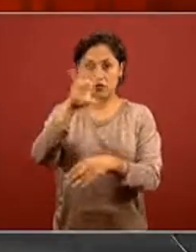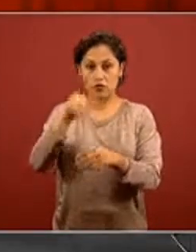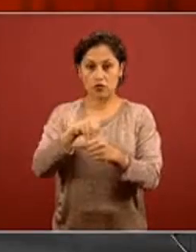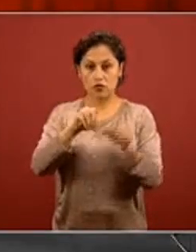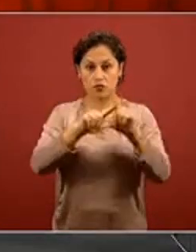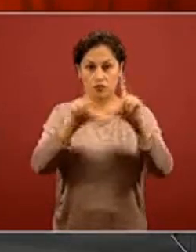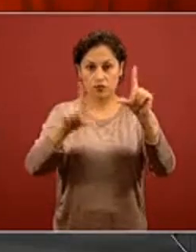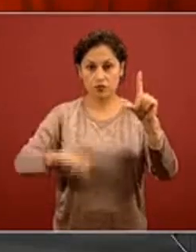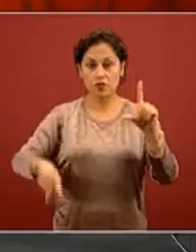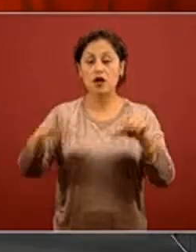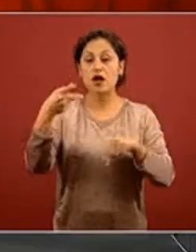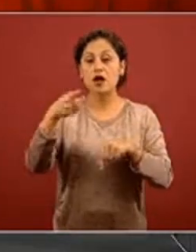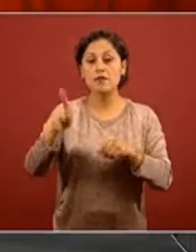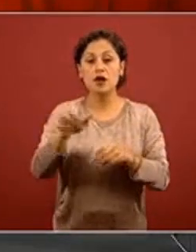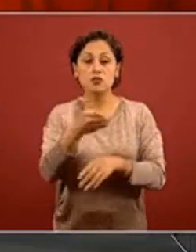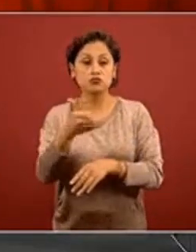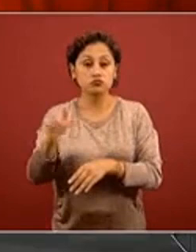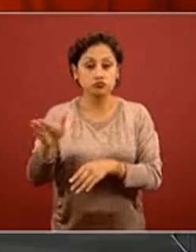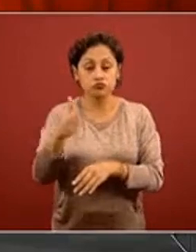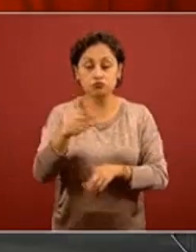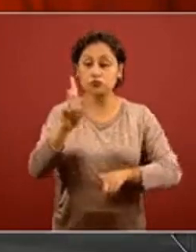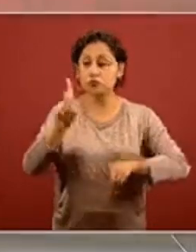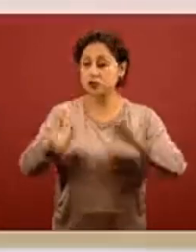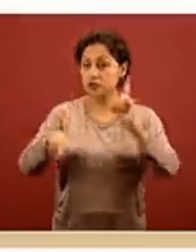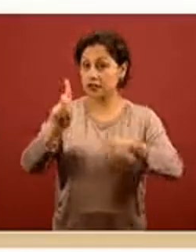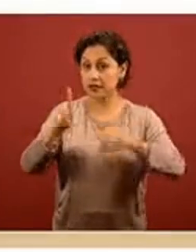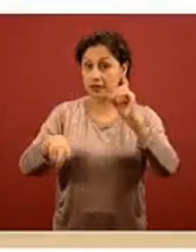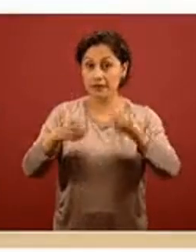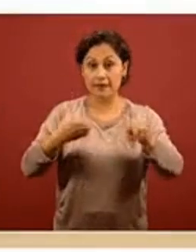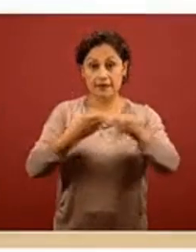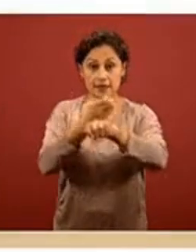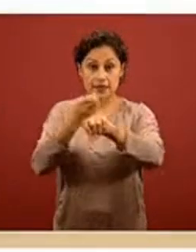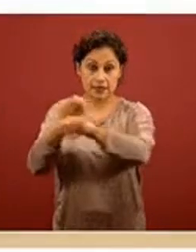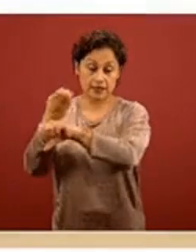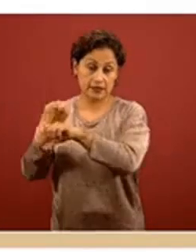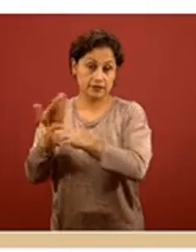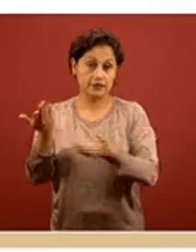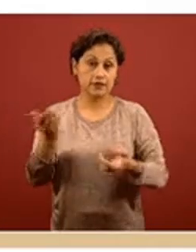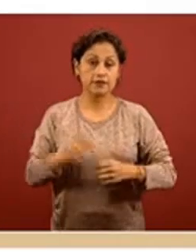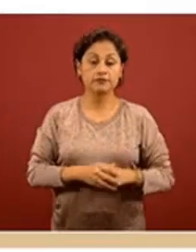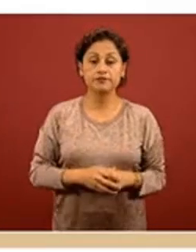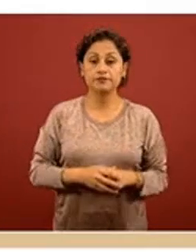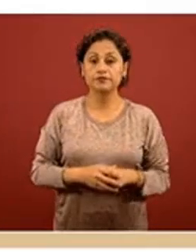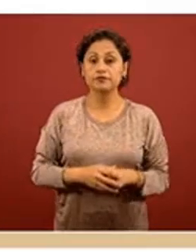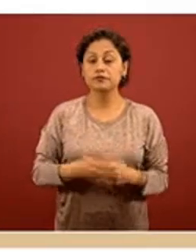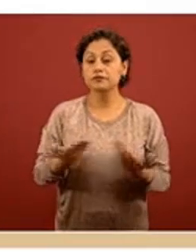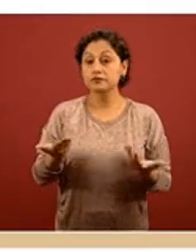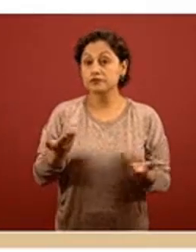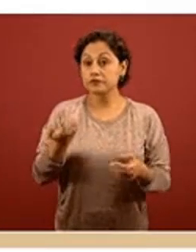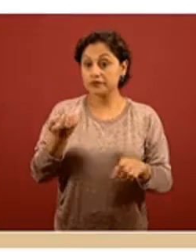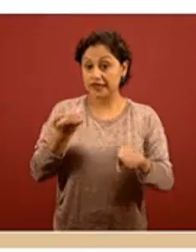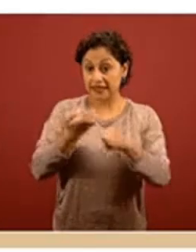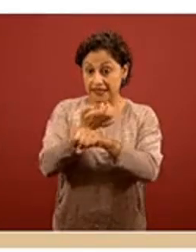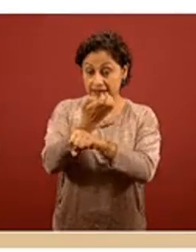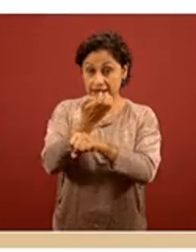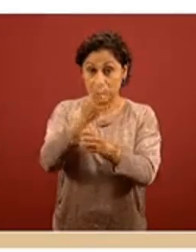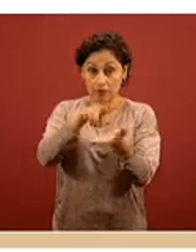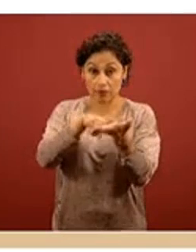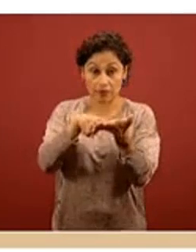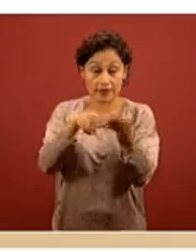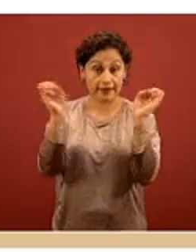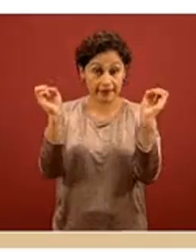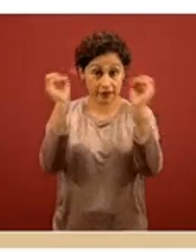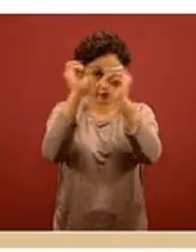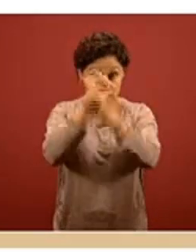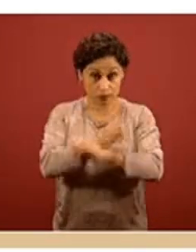pero varía y se incrementa o disminuye dependiendo de la entidad federativa. Igualmente, los estados que tienen el verde más oscuro